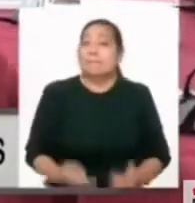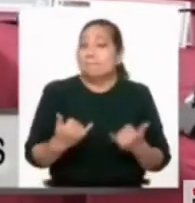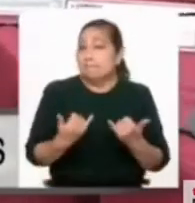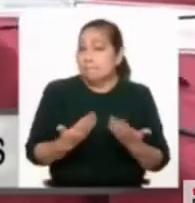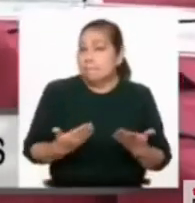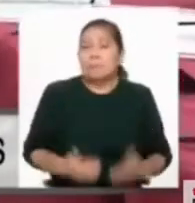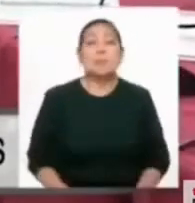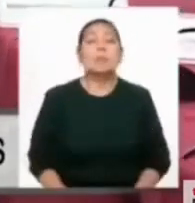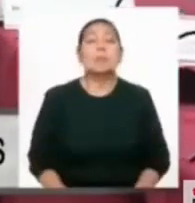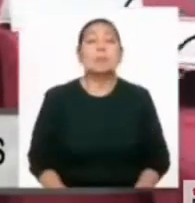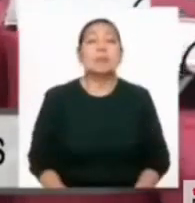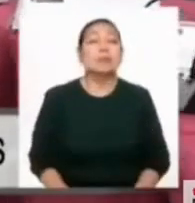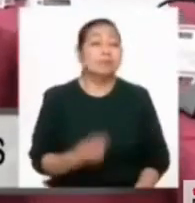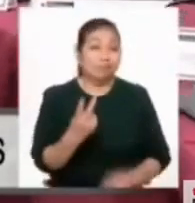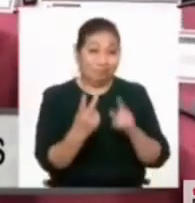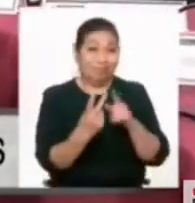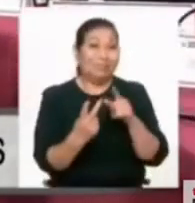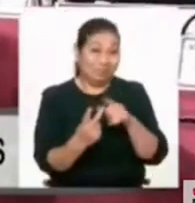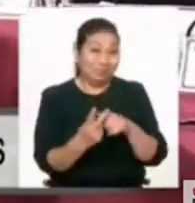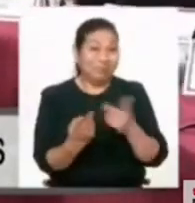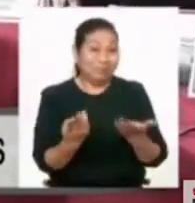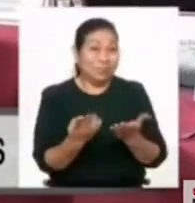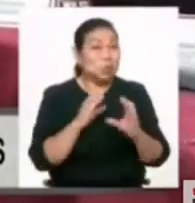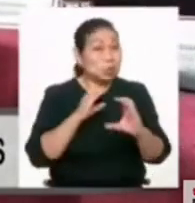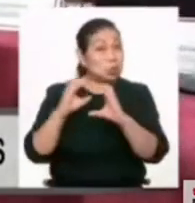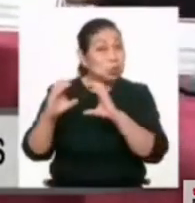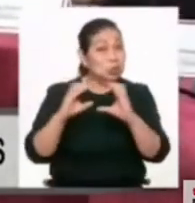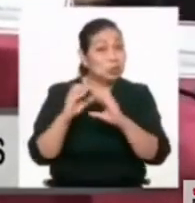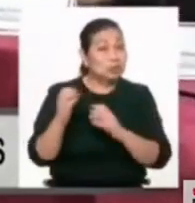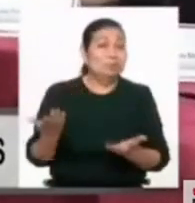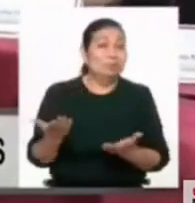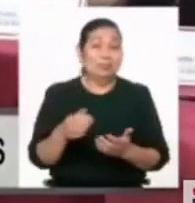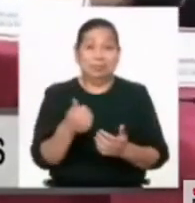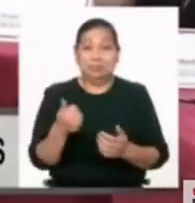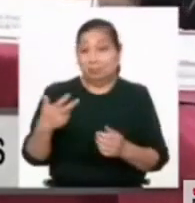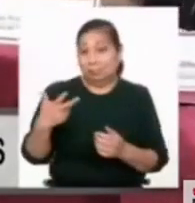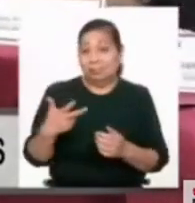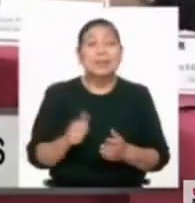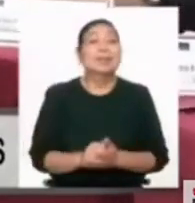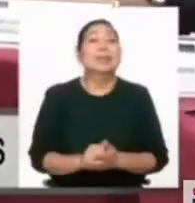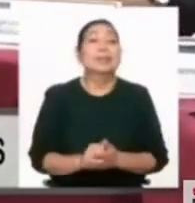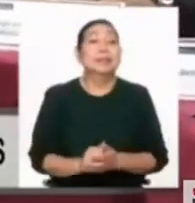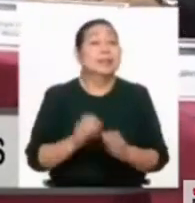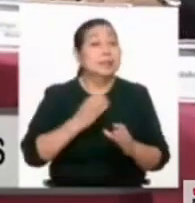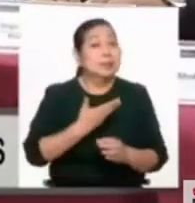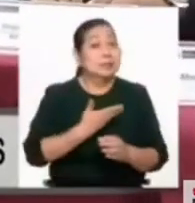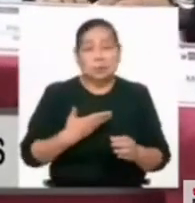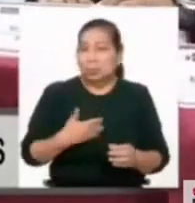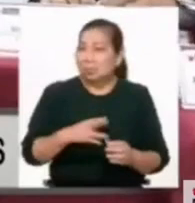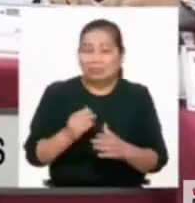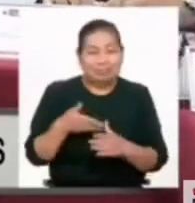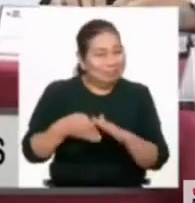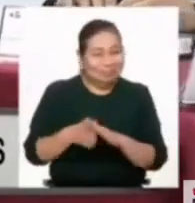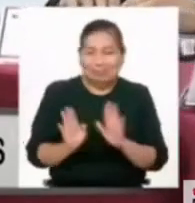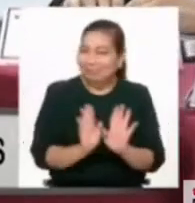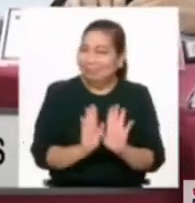Esos hechos, que son conversaciones de terceros con relación al presidente, el presidente no es